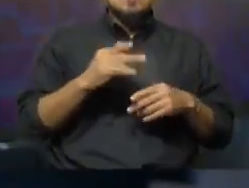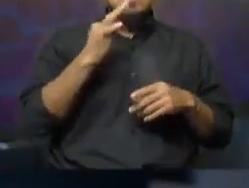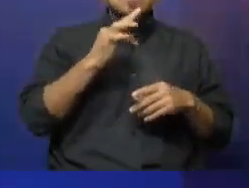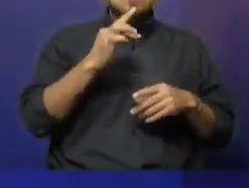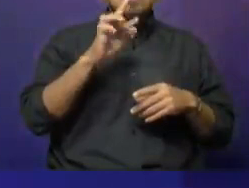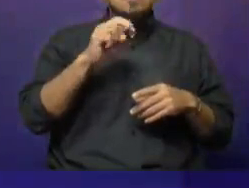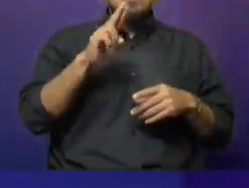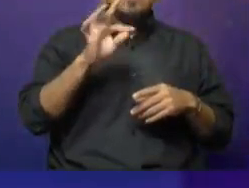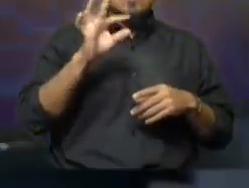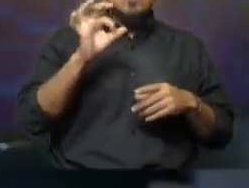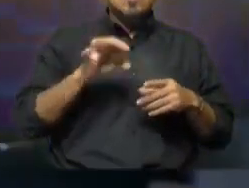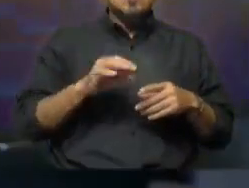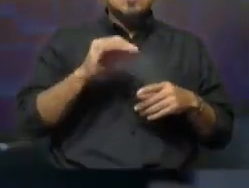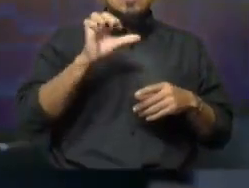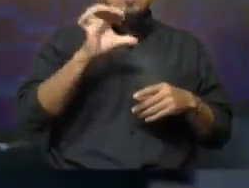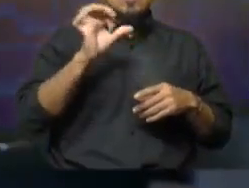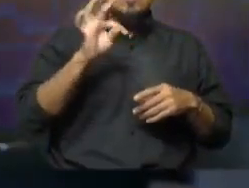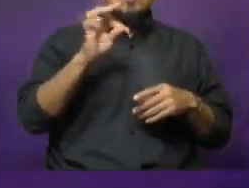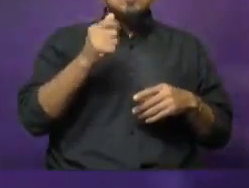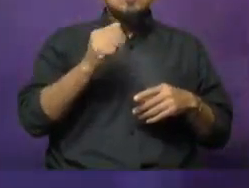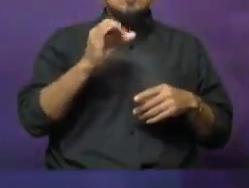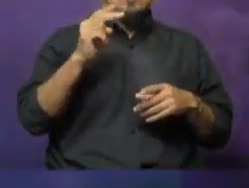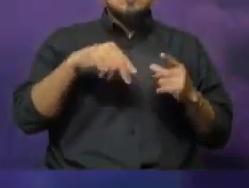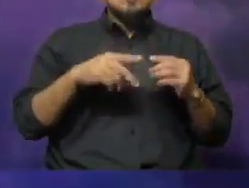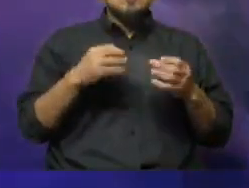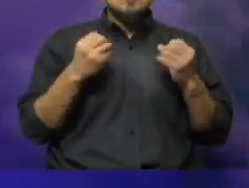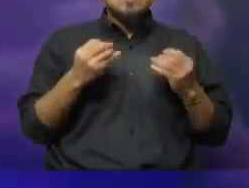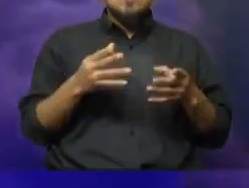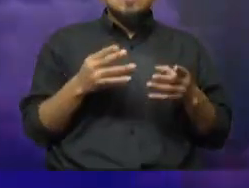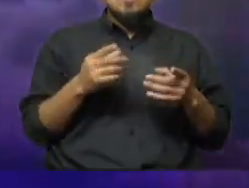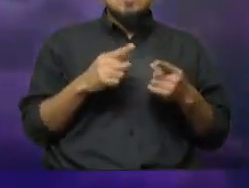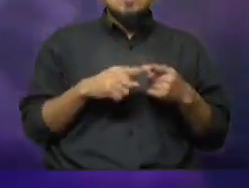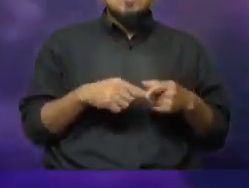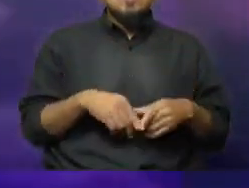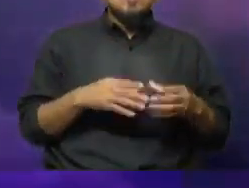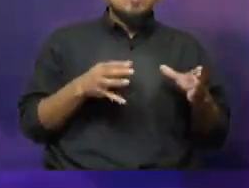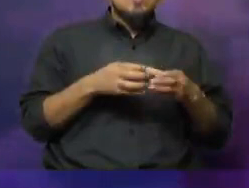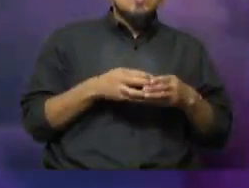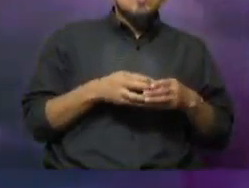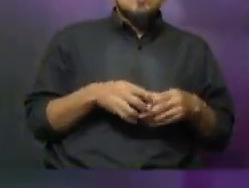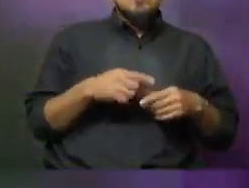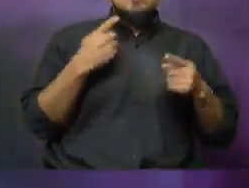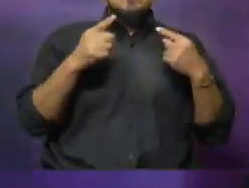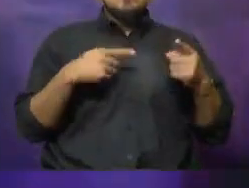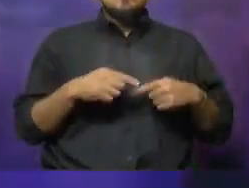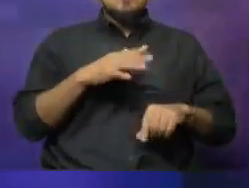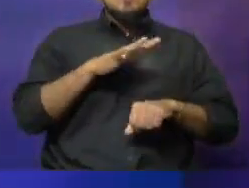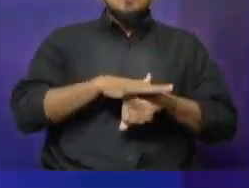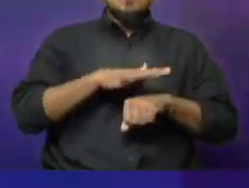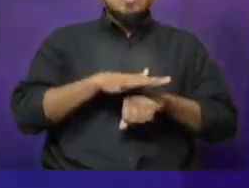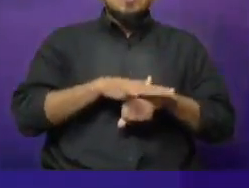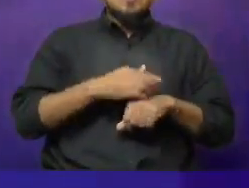Estación. Exactamente. Contame un poco, ¿por qué Frutos de Estación? Bueno, porque es una combinación de diferentes canciones, de diferentes momentos de mi